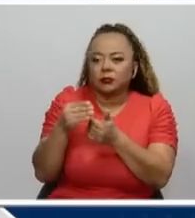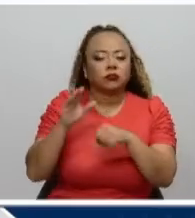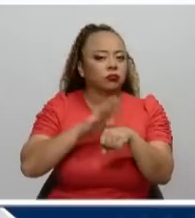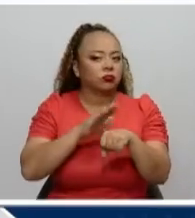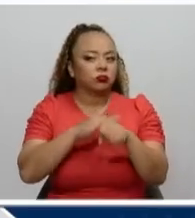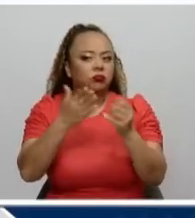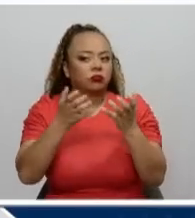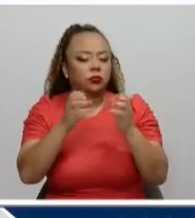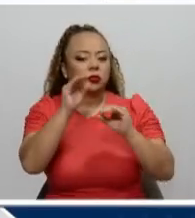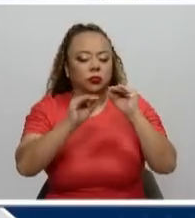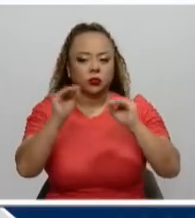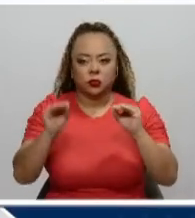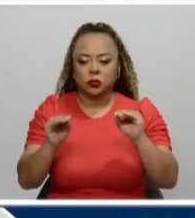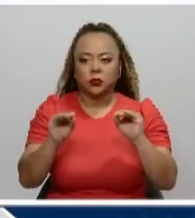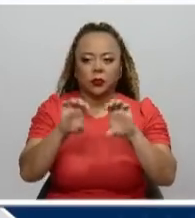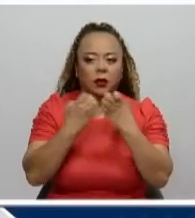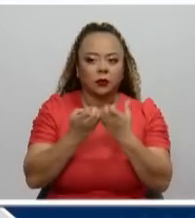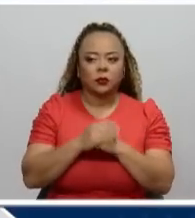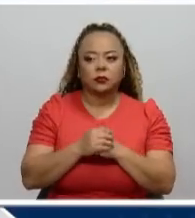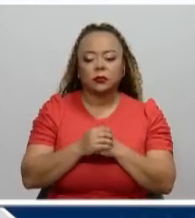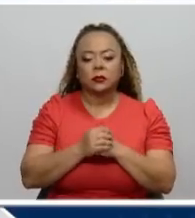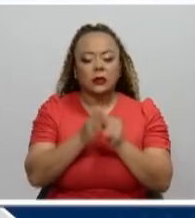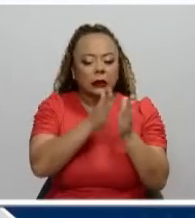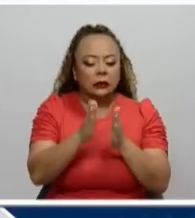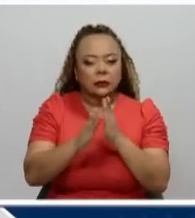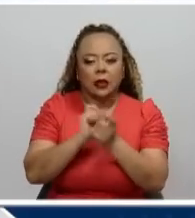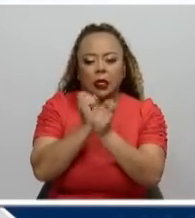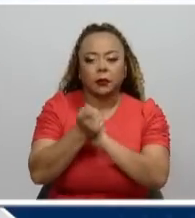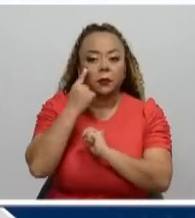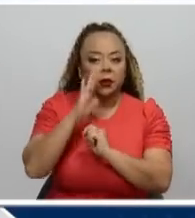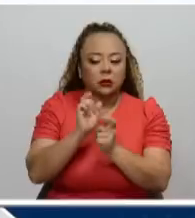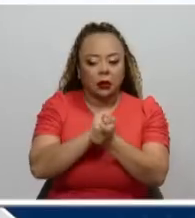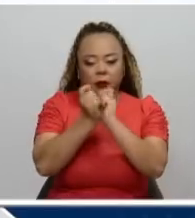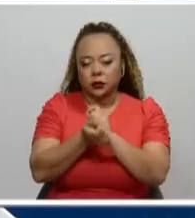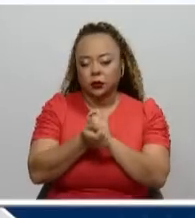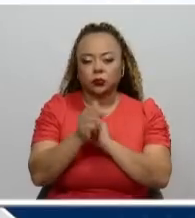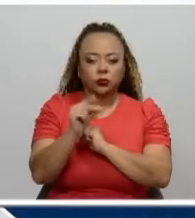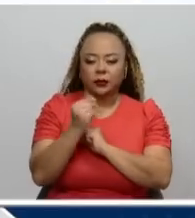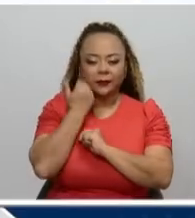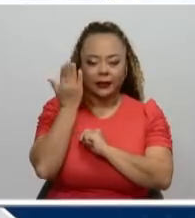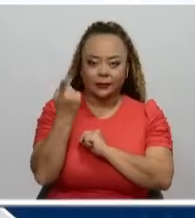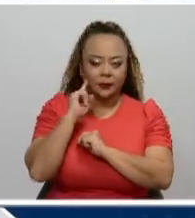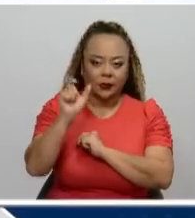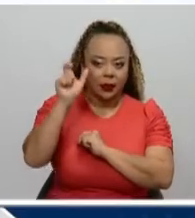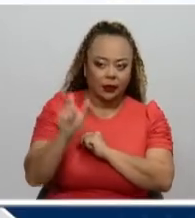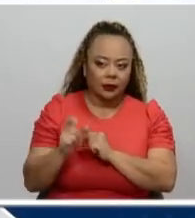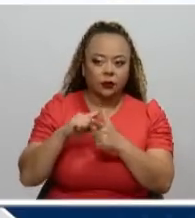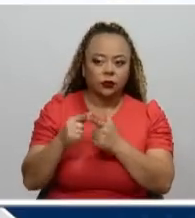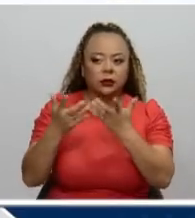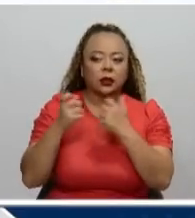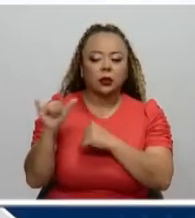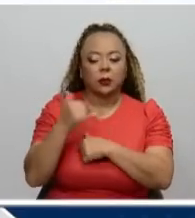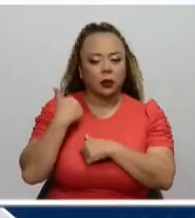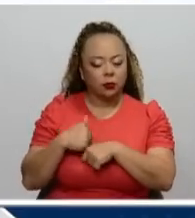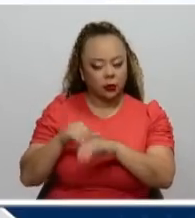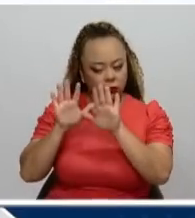dejar Está bien que se acomode que se adapte parece que la adaptación Pues no ha sido sencilla para él entonces quieren como que